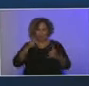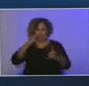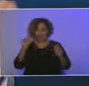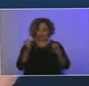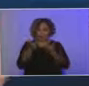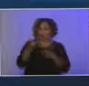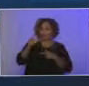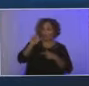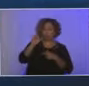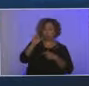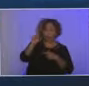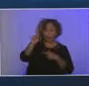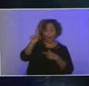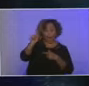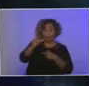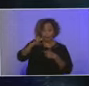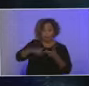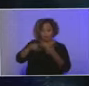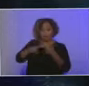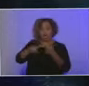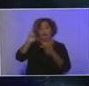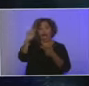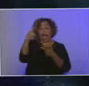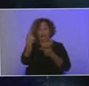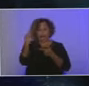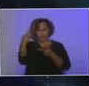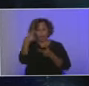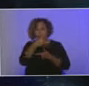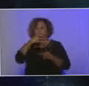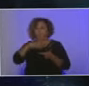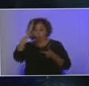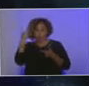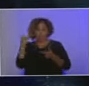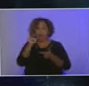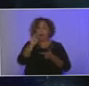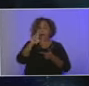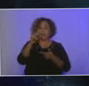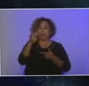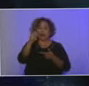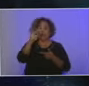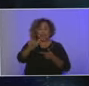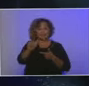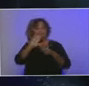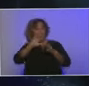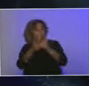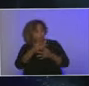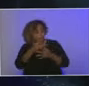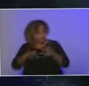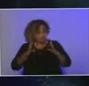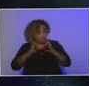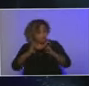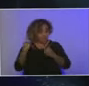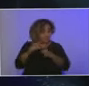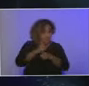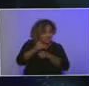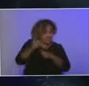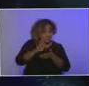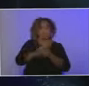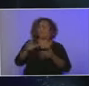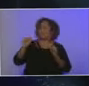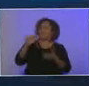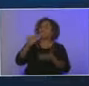completo: Yolanda Belhar-Celay, Alex Delgado, Margarita Ponte. ¿Cómo les fue a los tres el fin de semana? Muy bien, excelente. Muy bien, muy buenas noches. Qué